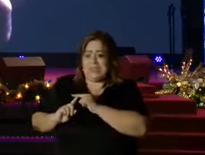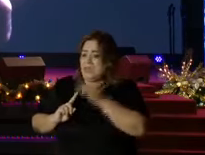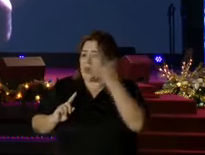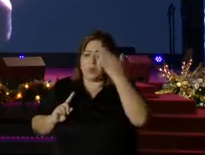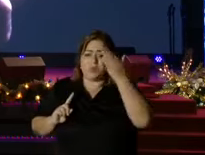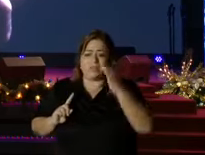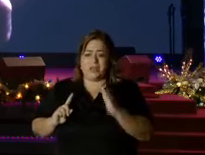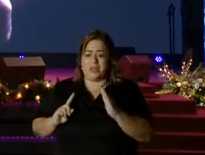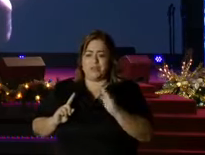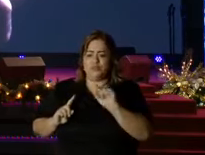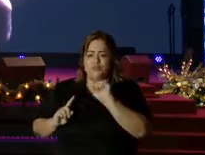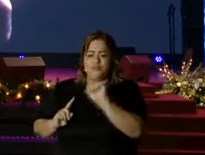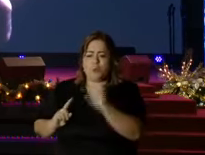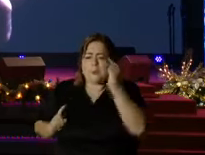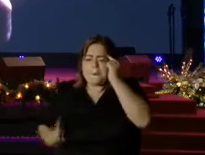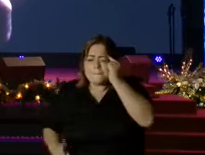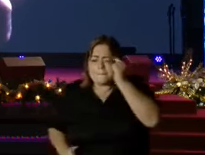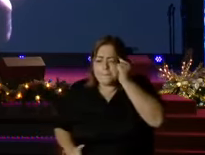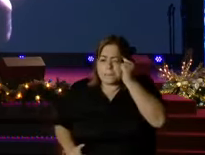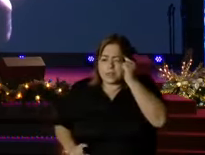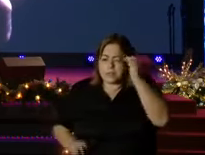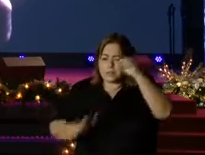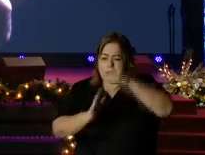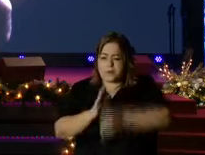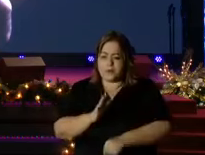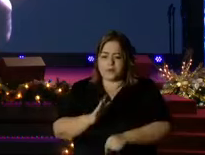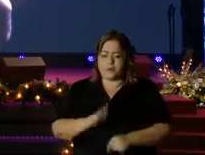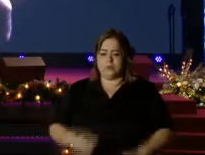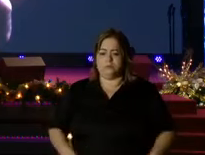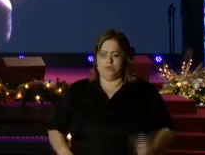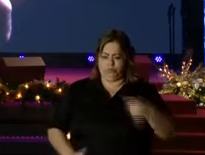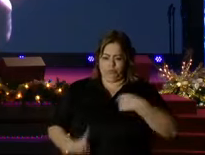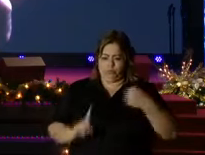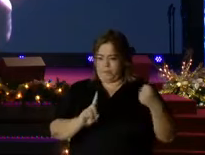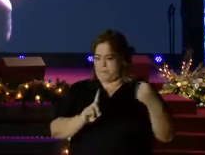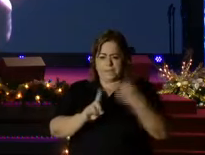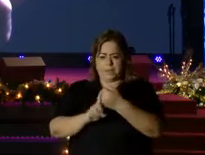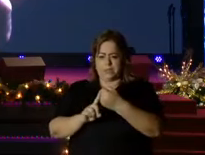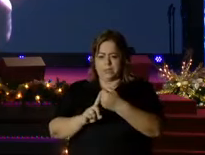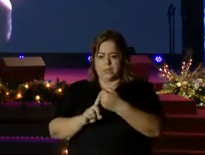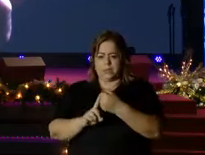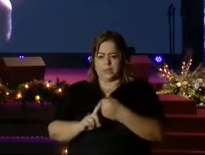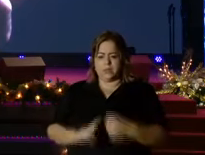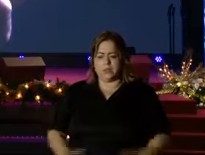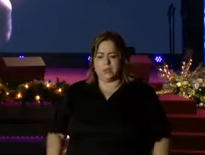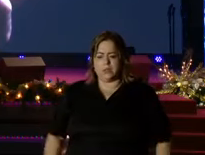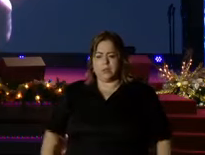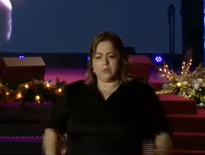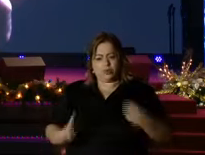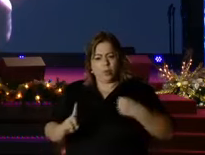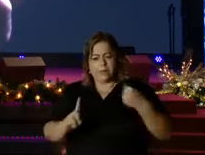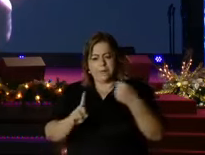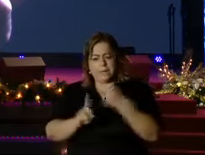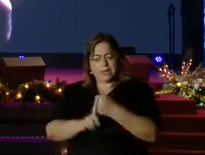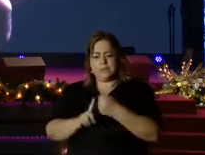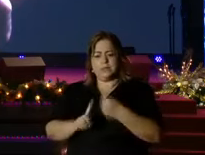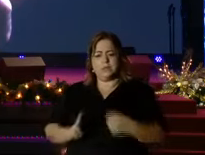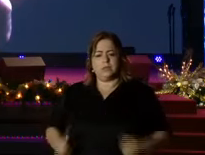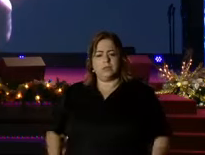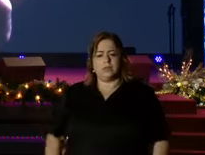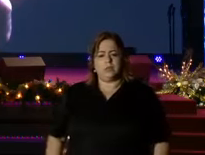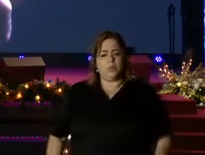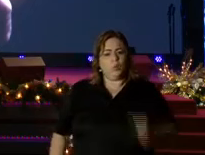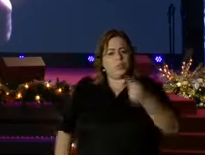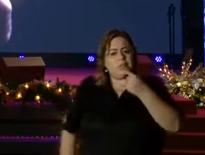Solo para que piense. Eso a mí me impresionó. De momento me cayeron los 20, como decimos. Y yo